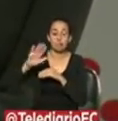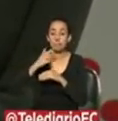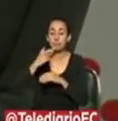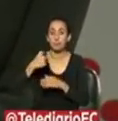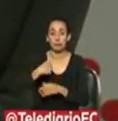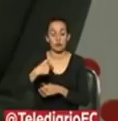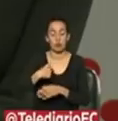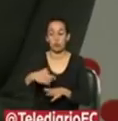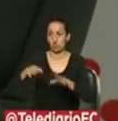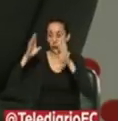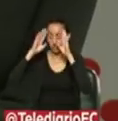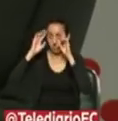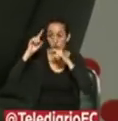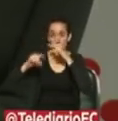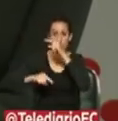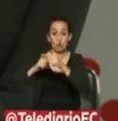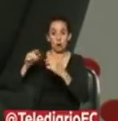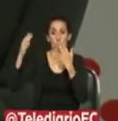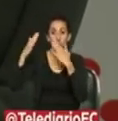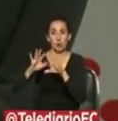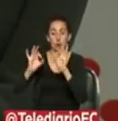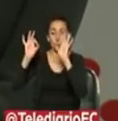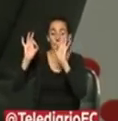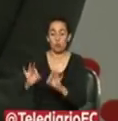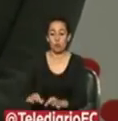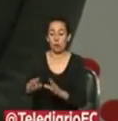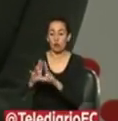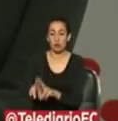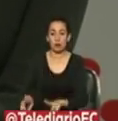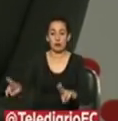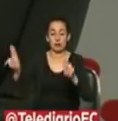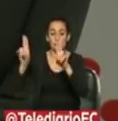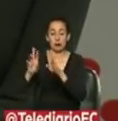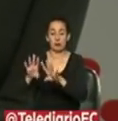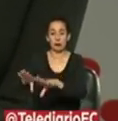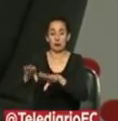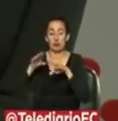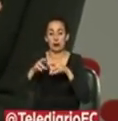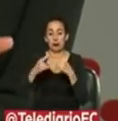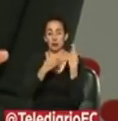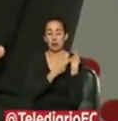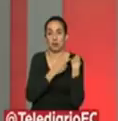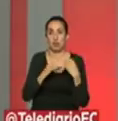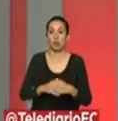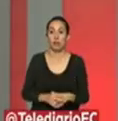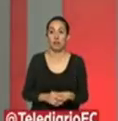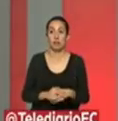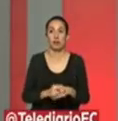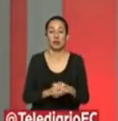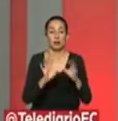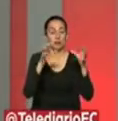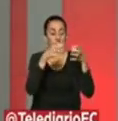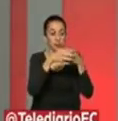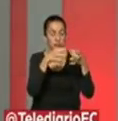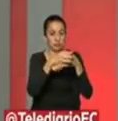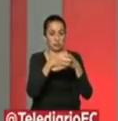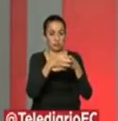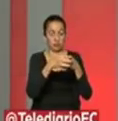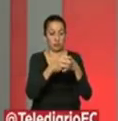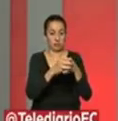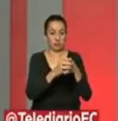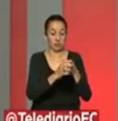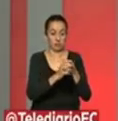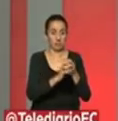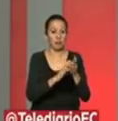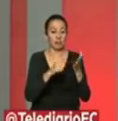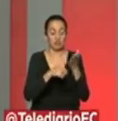yo atenderé este tema cuando termine mis funciones en este importante organismo internacional. Es decir, no, la comparecencia de la ex canciller se la